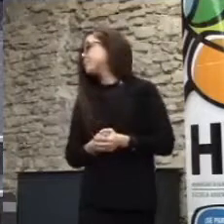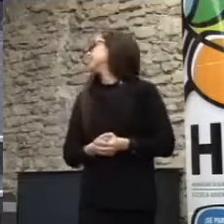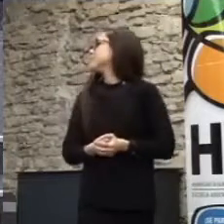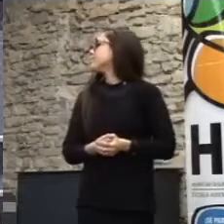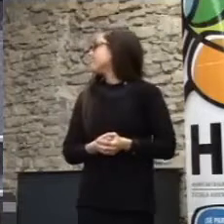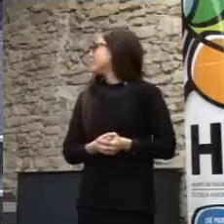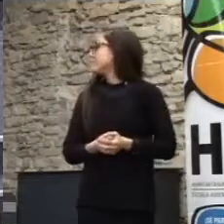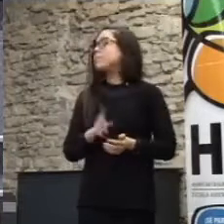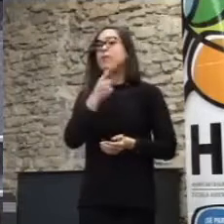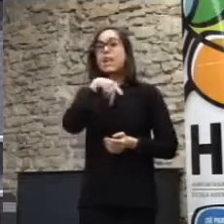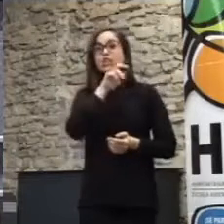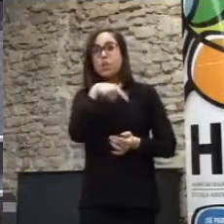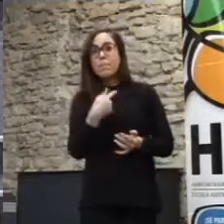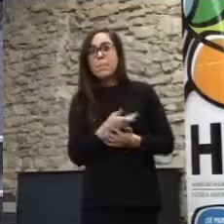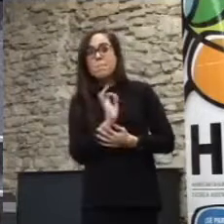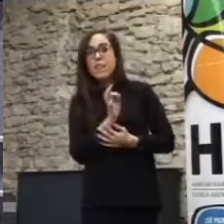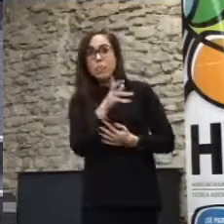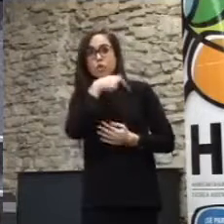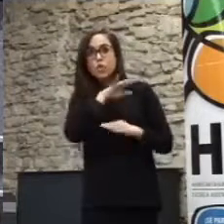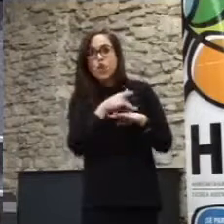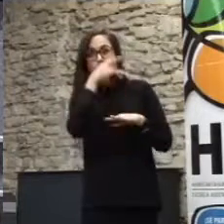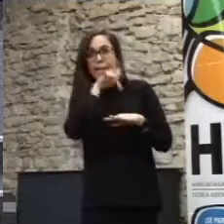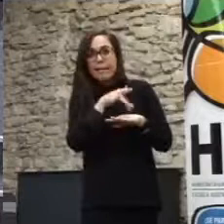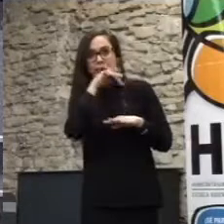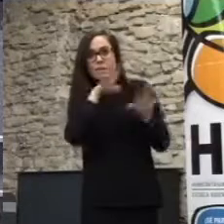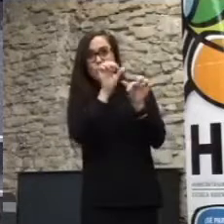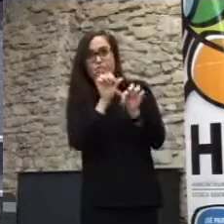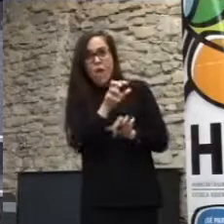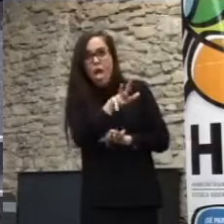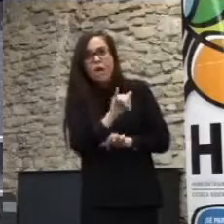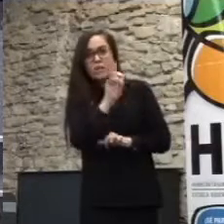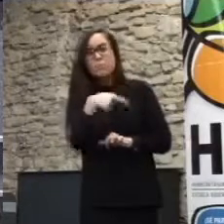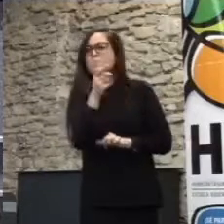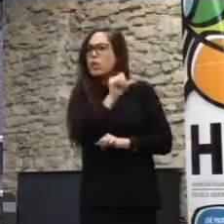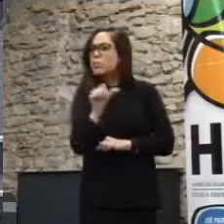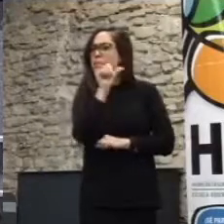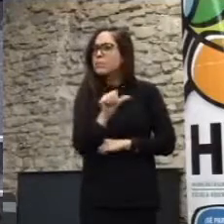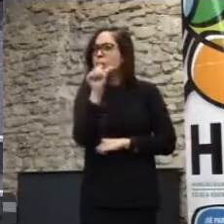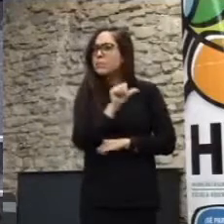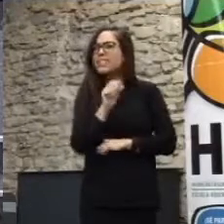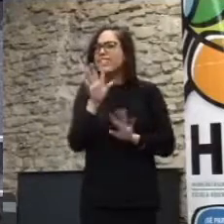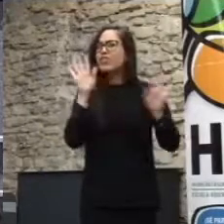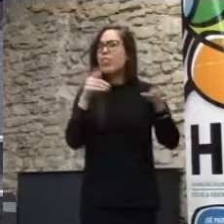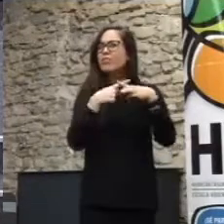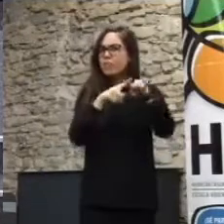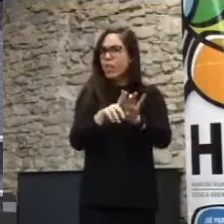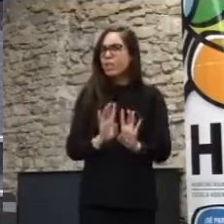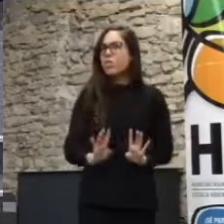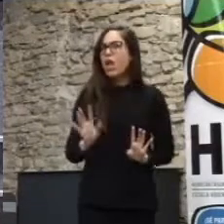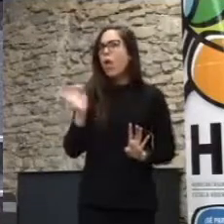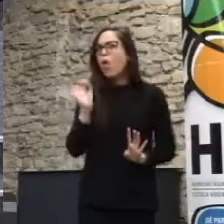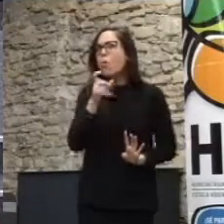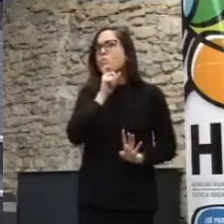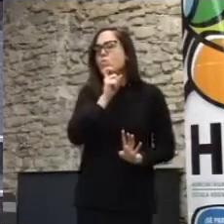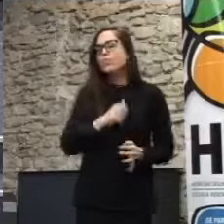ellos también. Yo creo que, uh-huh, claro, tenéis también vuestro formato digital, pero bueno, lo vuestro es en cuanto a papel, es un semanario. ¿Y os deis otro tipo de pozo, imagino?